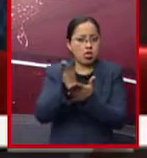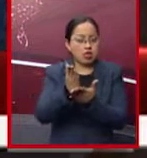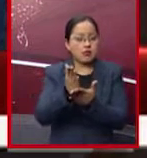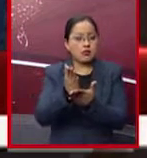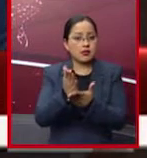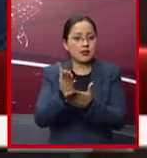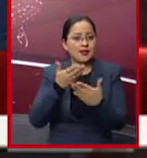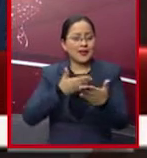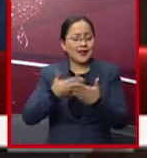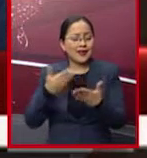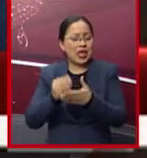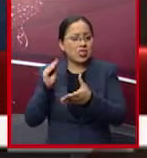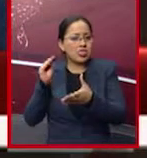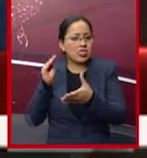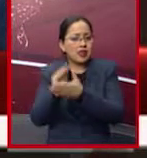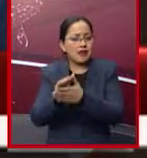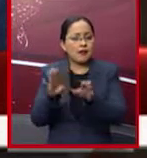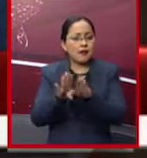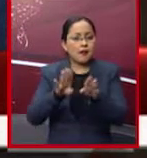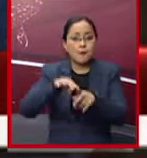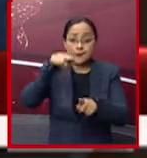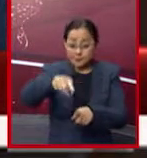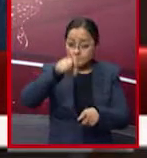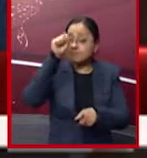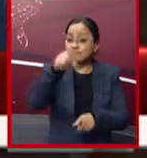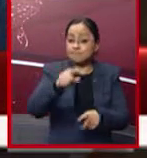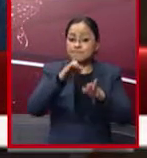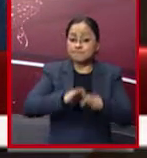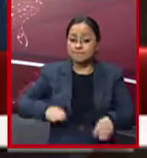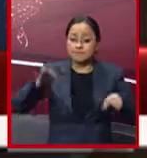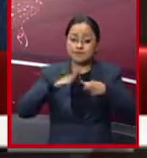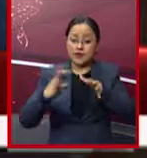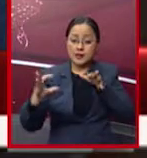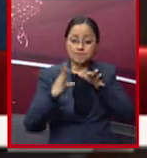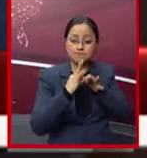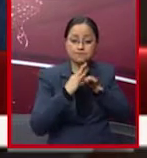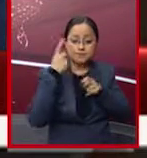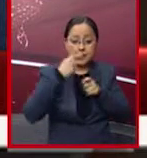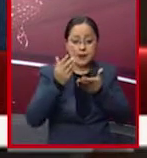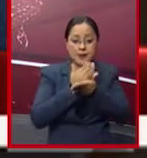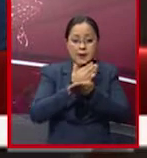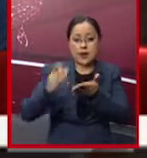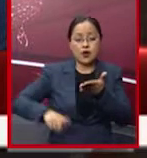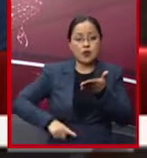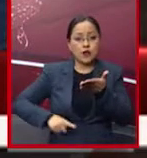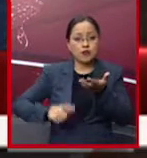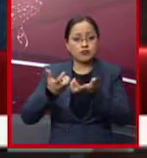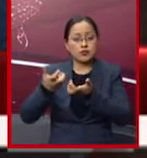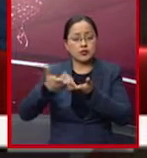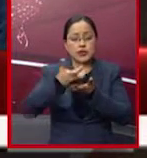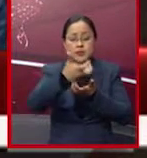Estamos obviando que ellos también forman parte de la división de poderes.